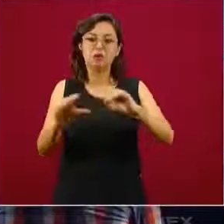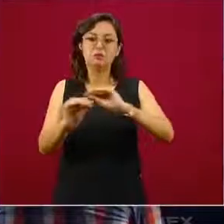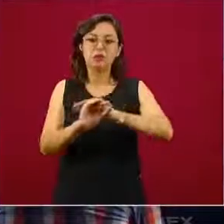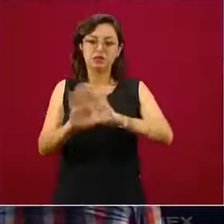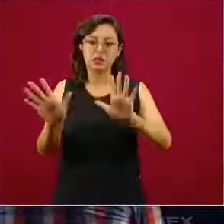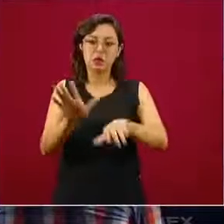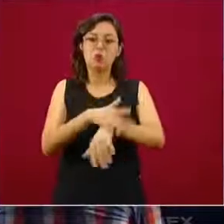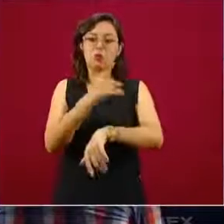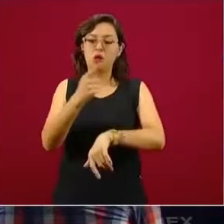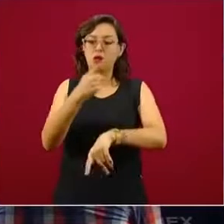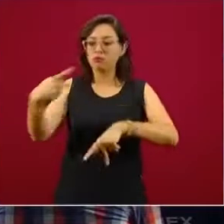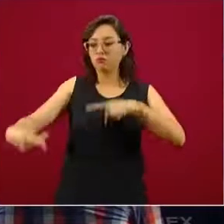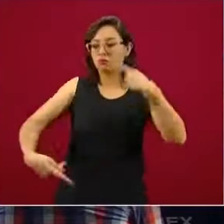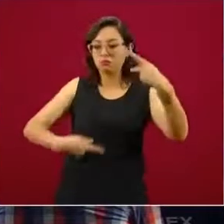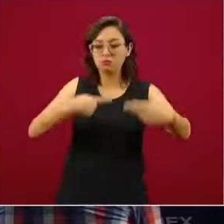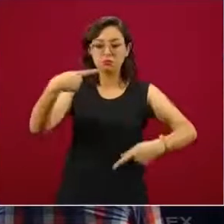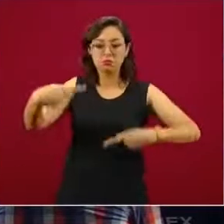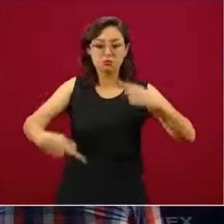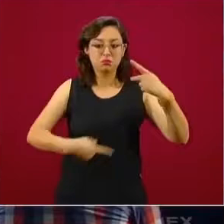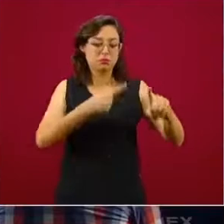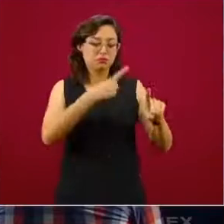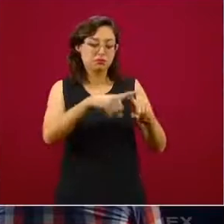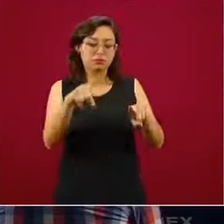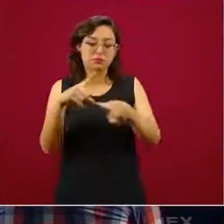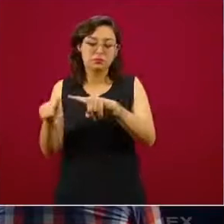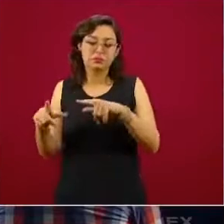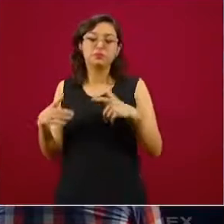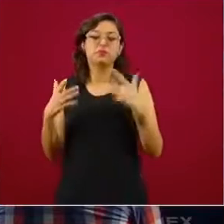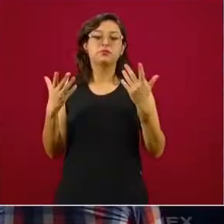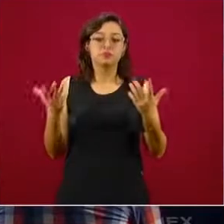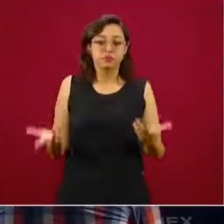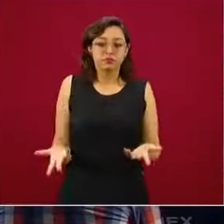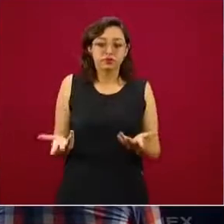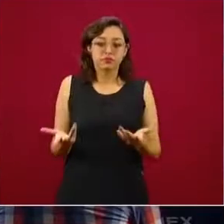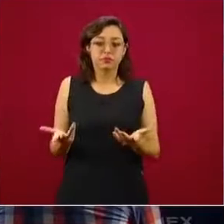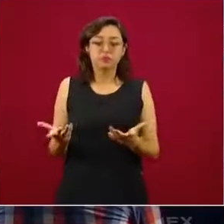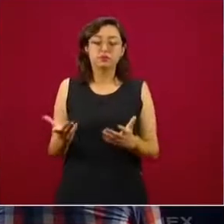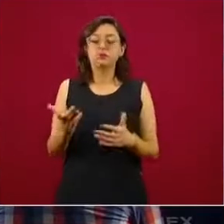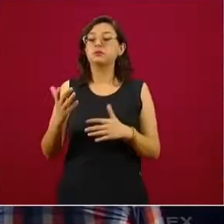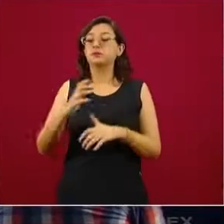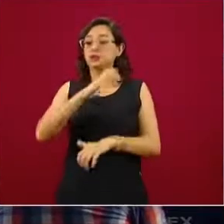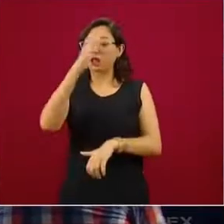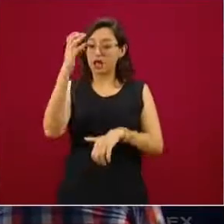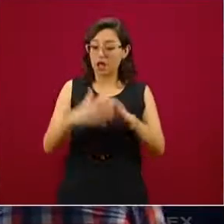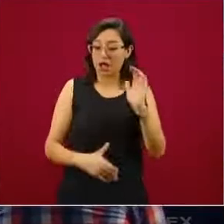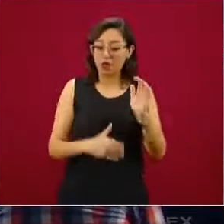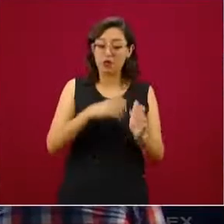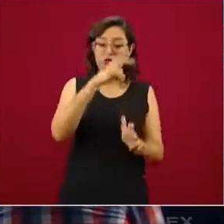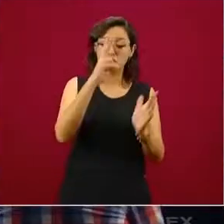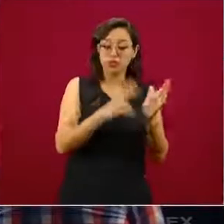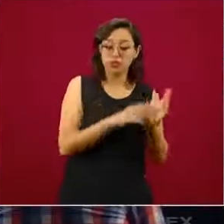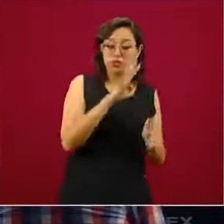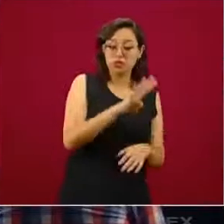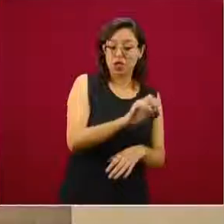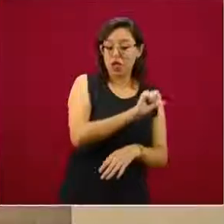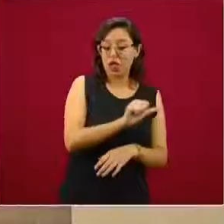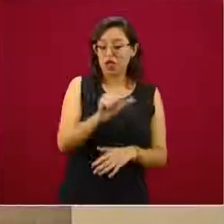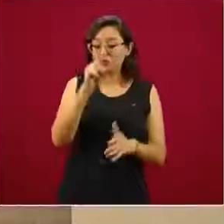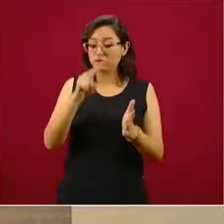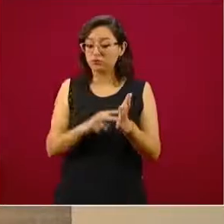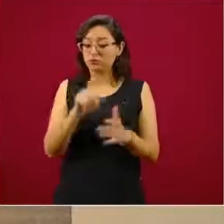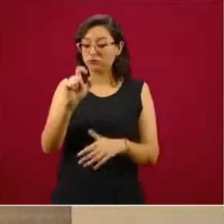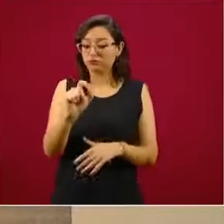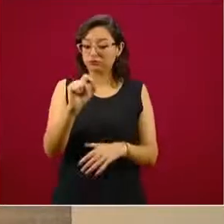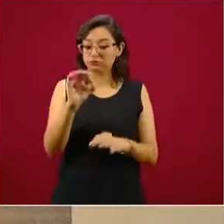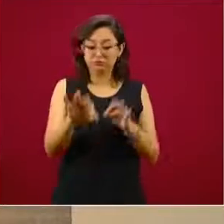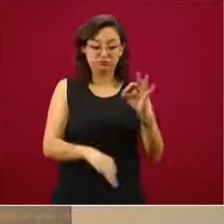ha habido preguntas al respecto. Entonces, se cierra el ciclo 19-20, hay una